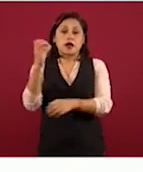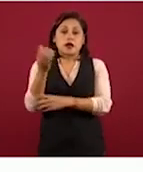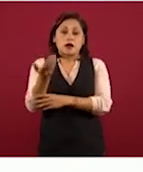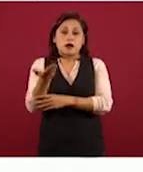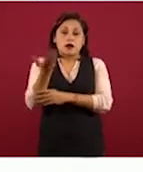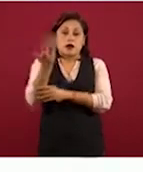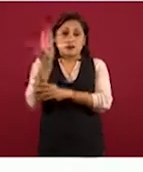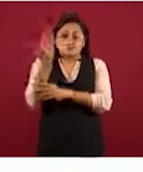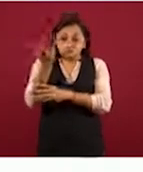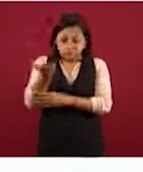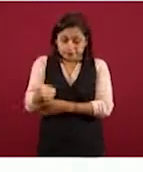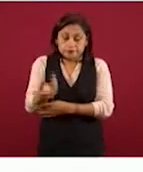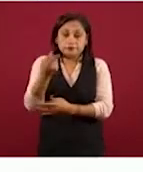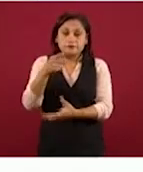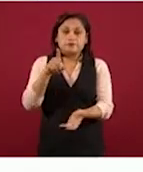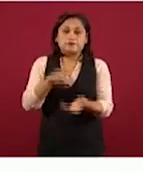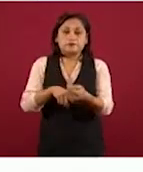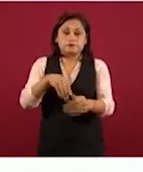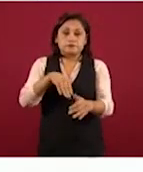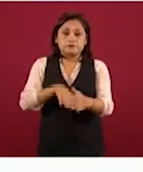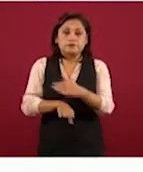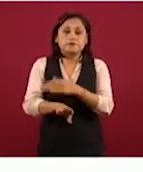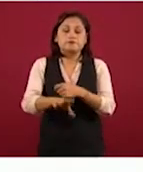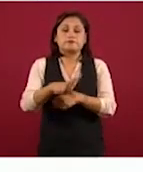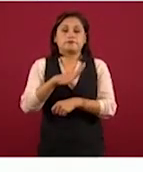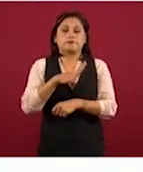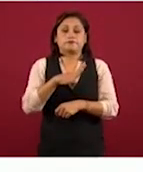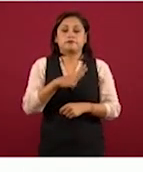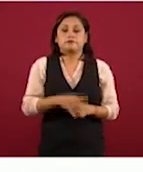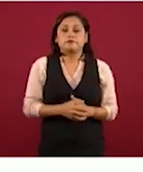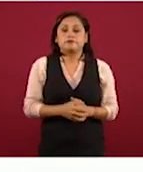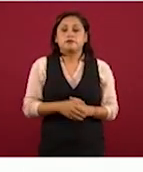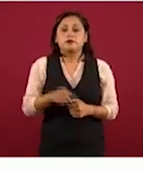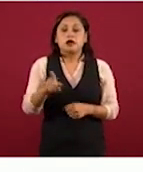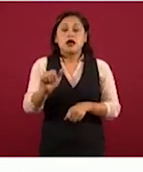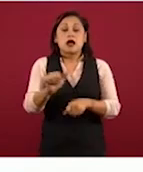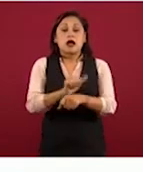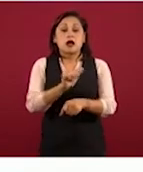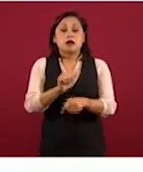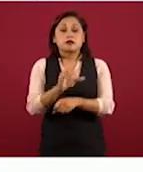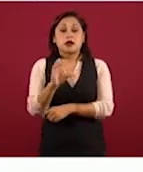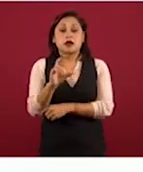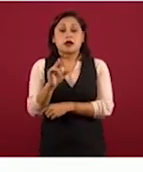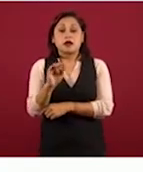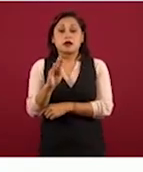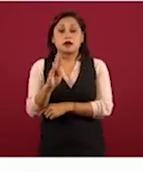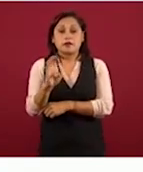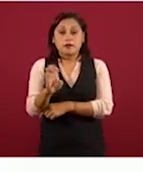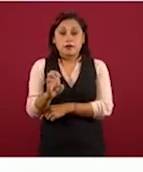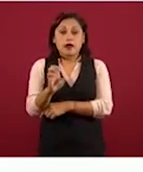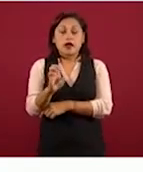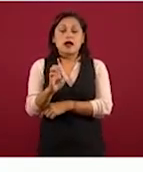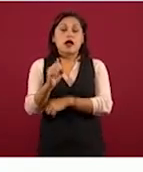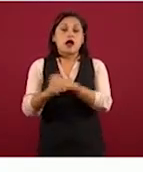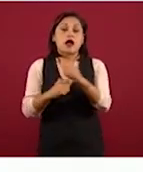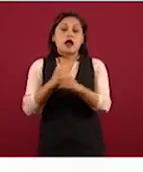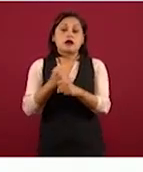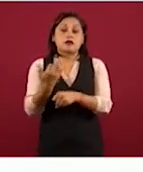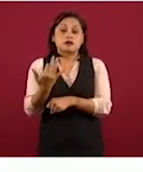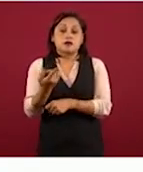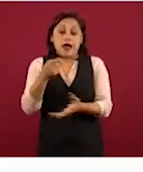fondo. Ahí, eso es una calibre 50, que que va en el motor de un